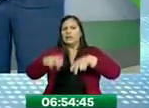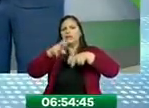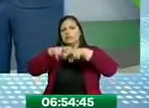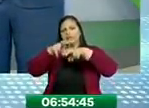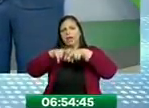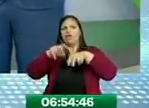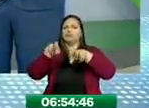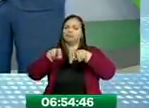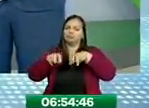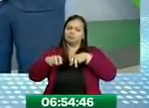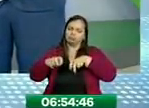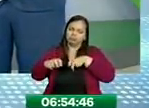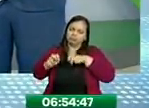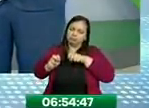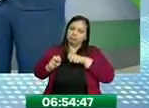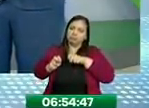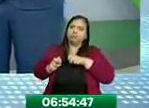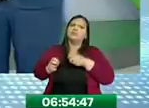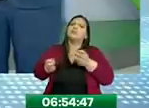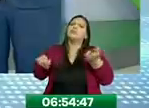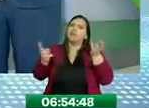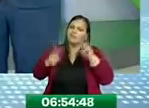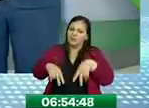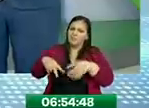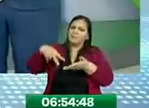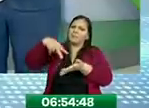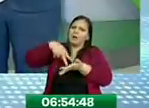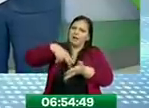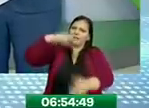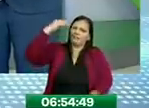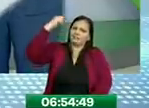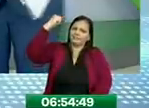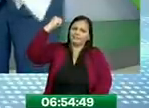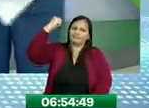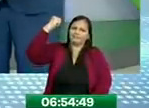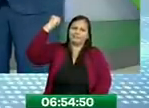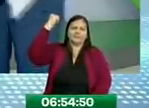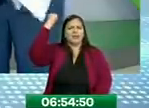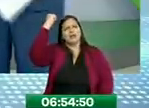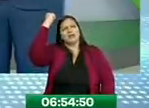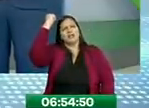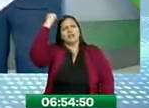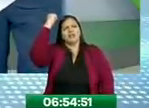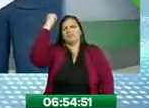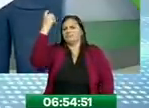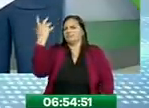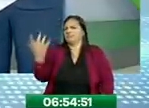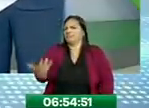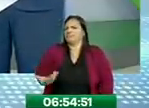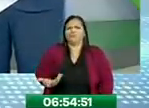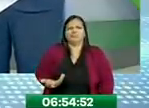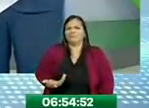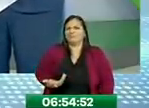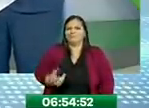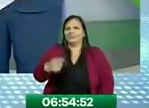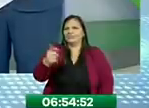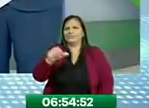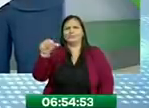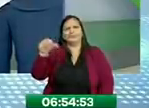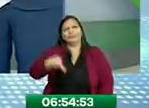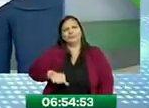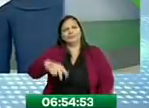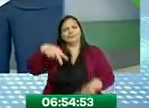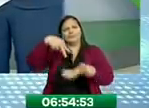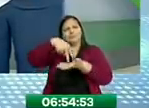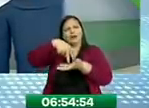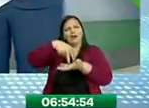tuvo ningún tipo de citación ni sanción, o sea, al chofer en este caso. Pero entonces el día de mañana entonces está con el tema este